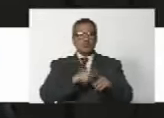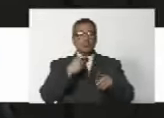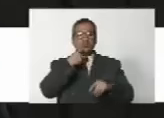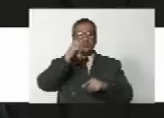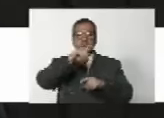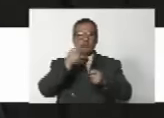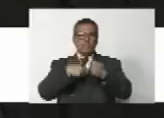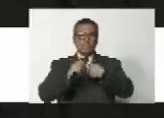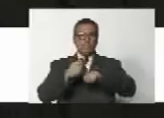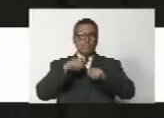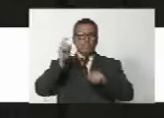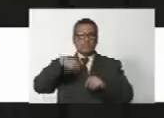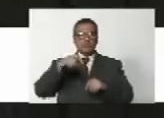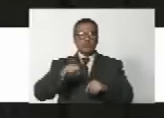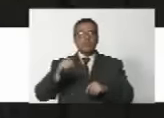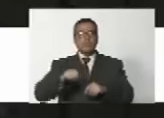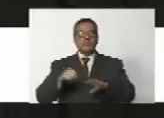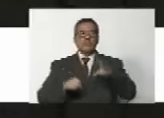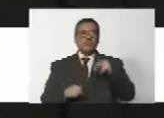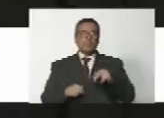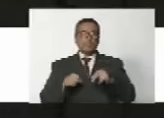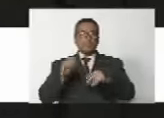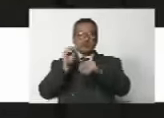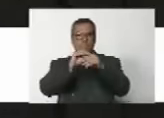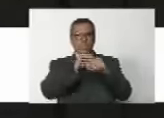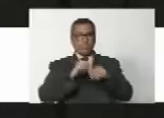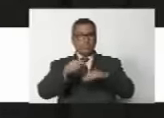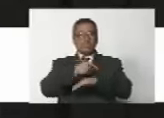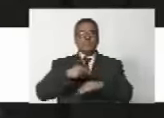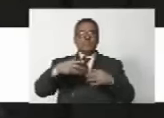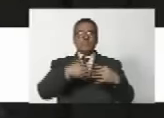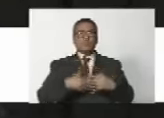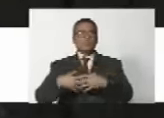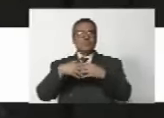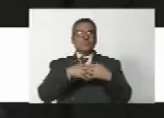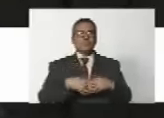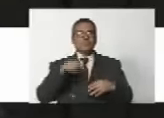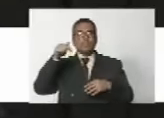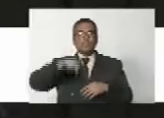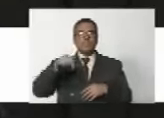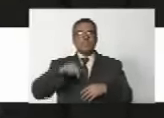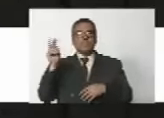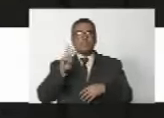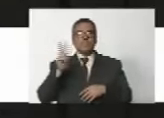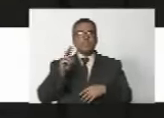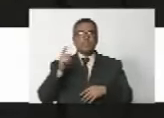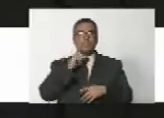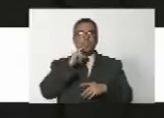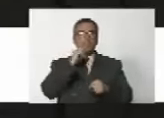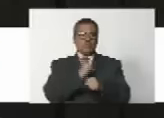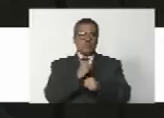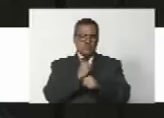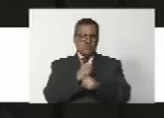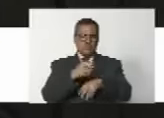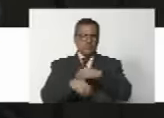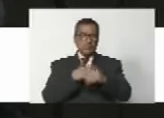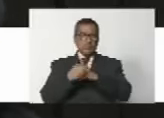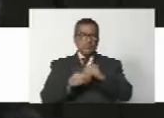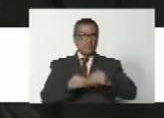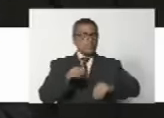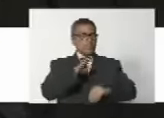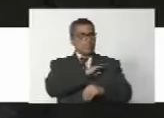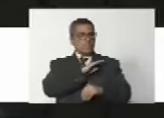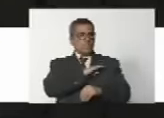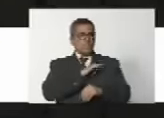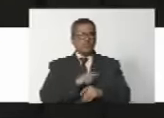consulta pública de si se va a reelegir o no. Es un llamado al gobierno de los Estados Unidos desde aquí, y Venezuela, en ejercicio soberano de su